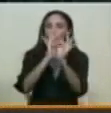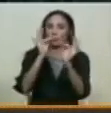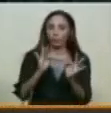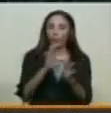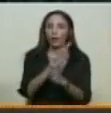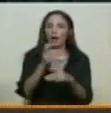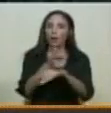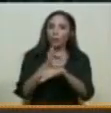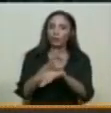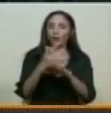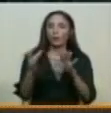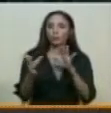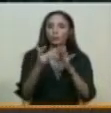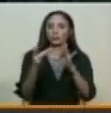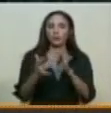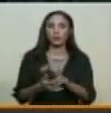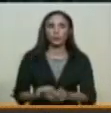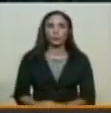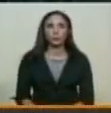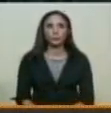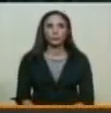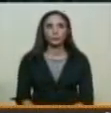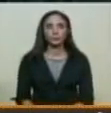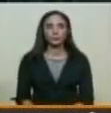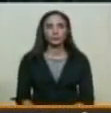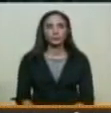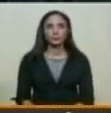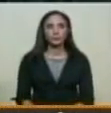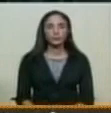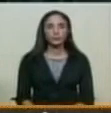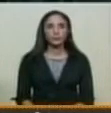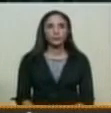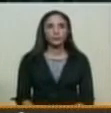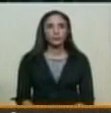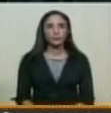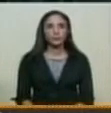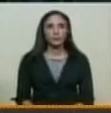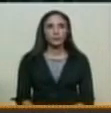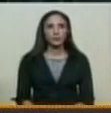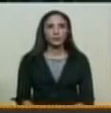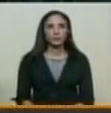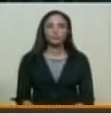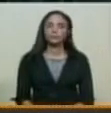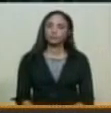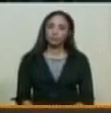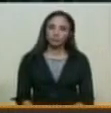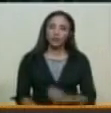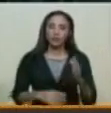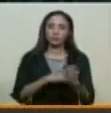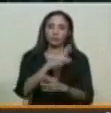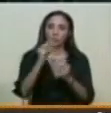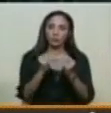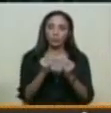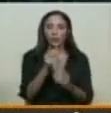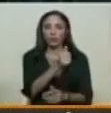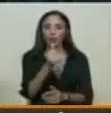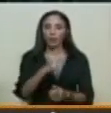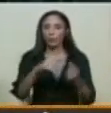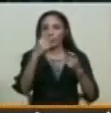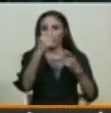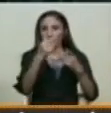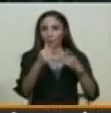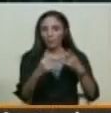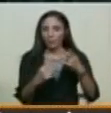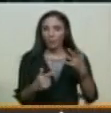digital y de relación directa con todas y con todos. Así bien, escuchadas y establecidas las directrices